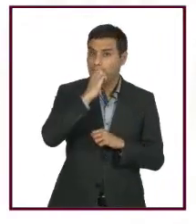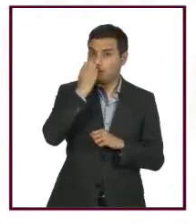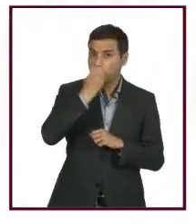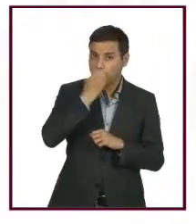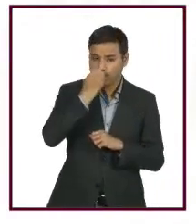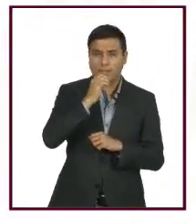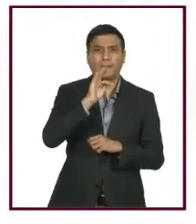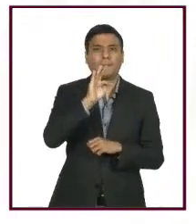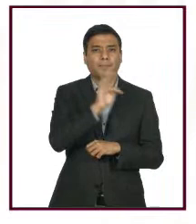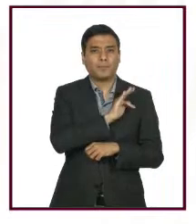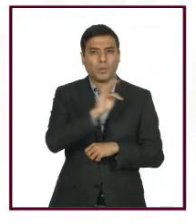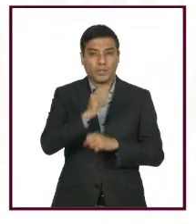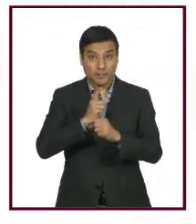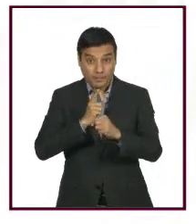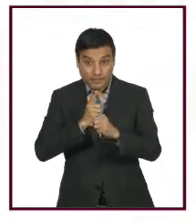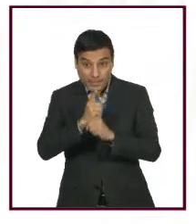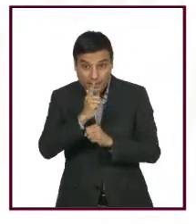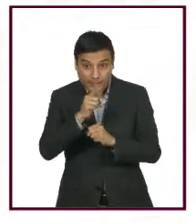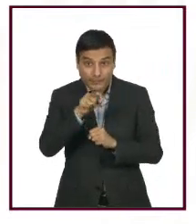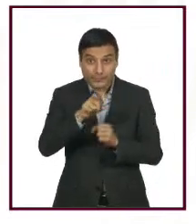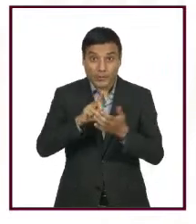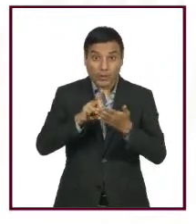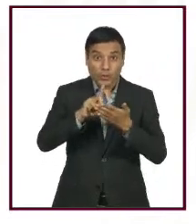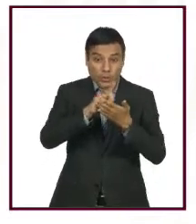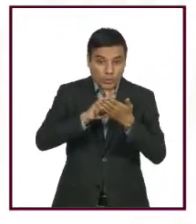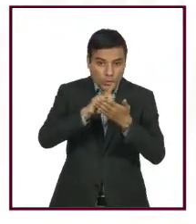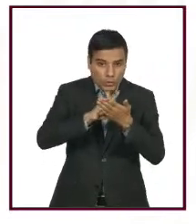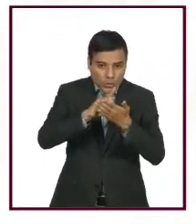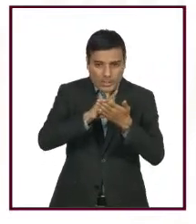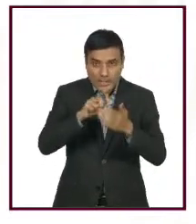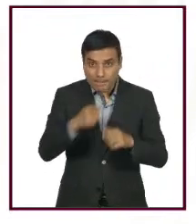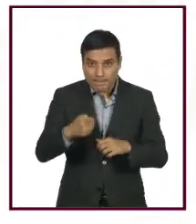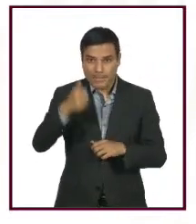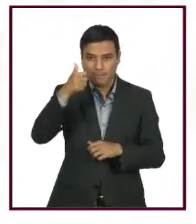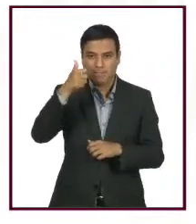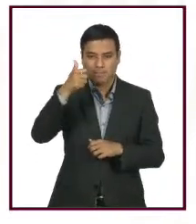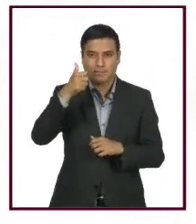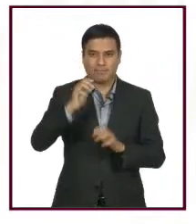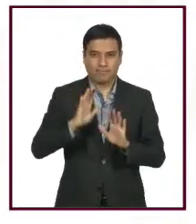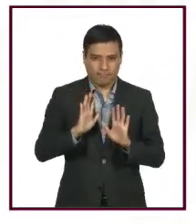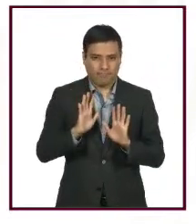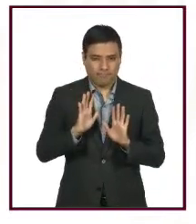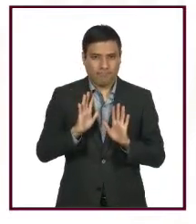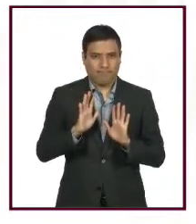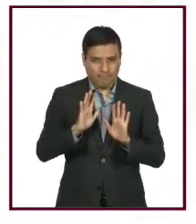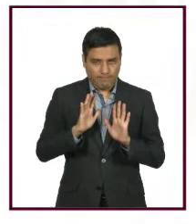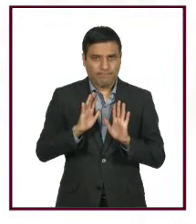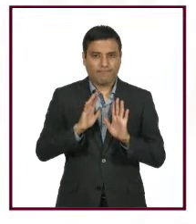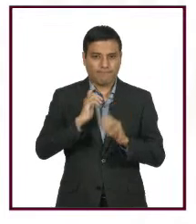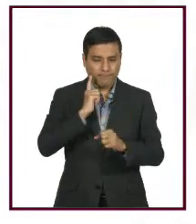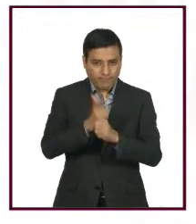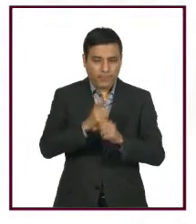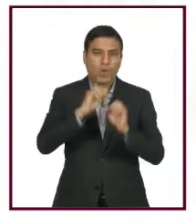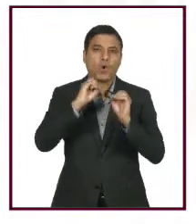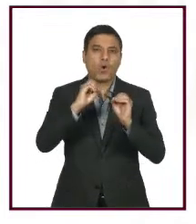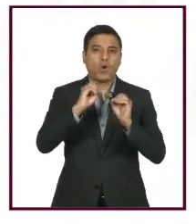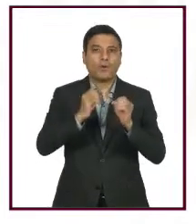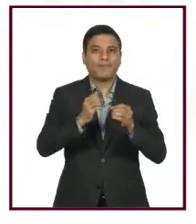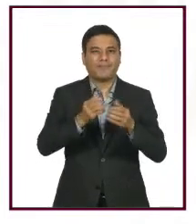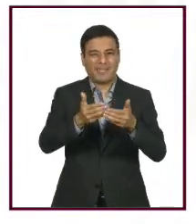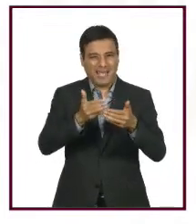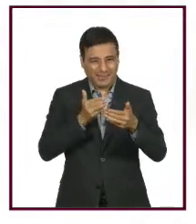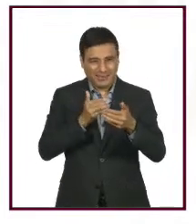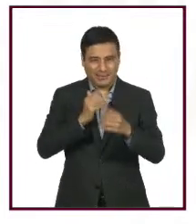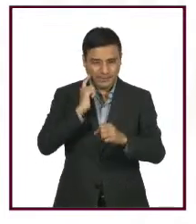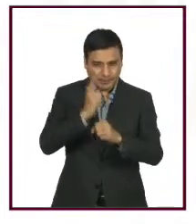el primer consumo y anticiparse a la primera oferta del consumo, ¿no? Como les decía previamente,